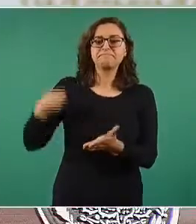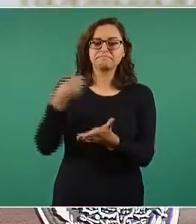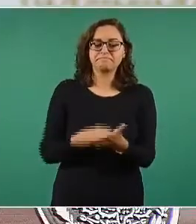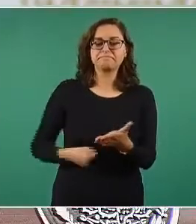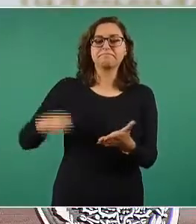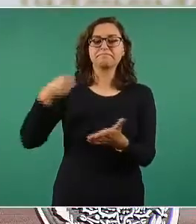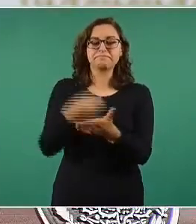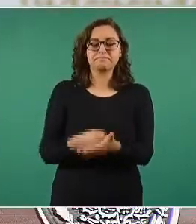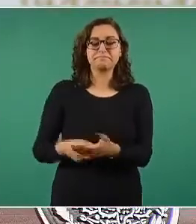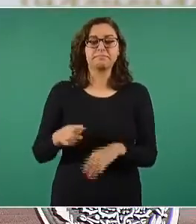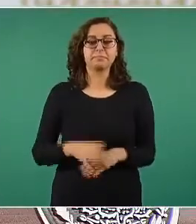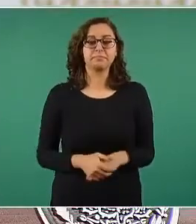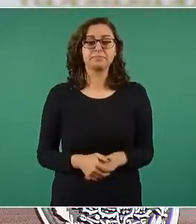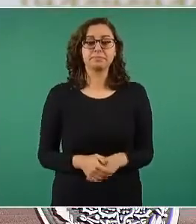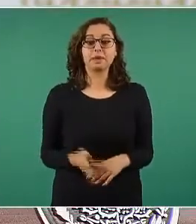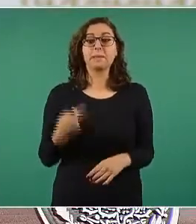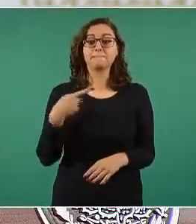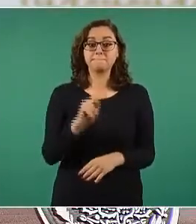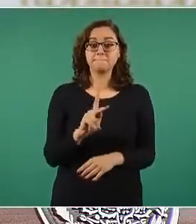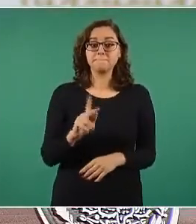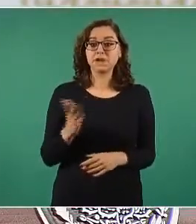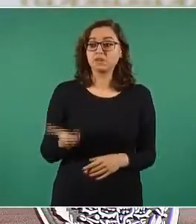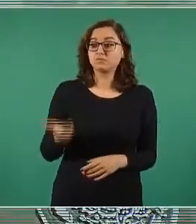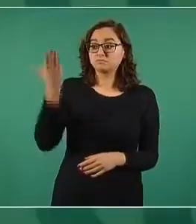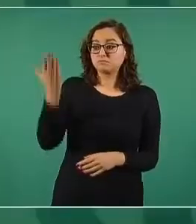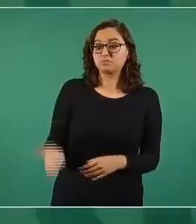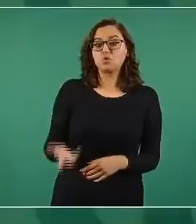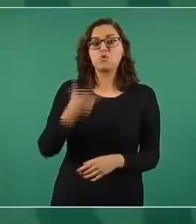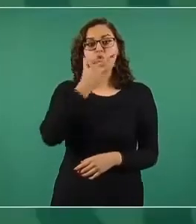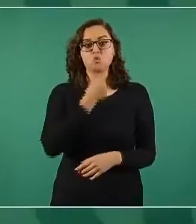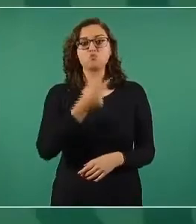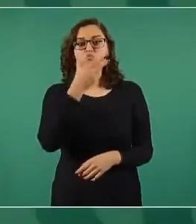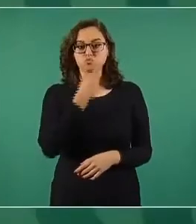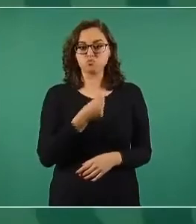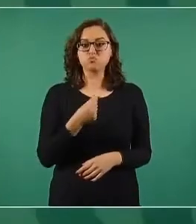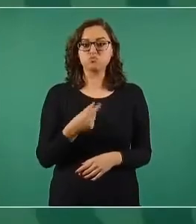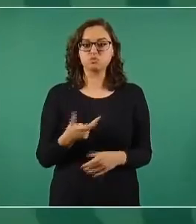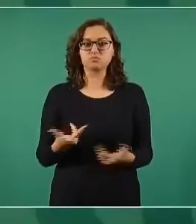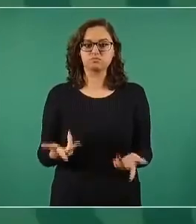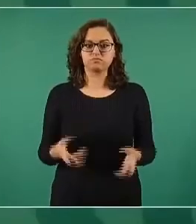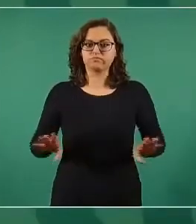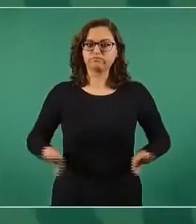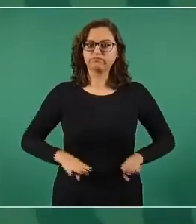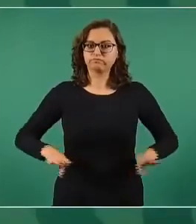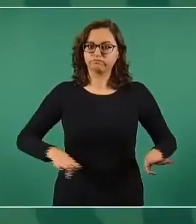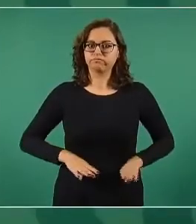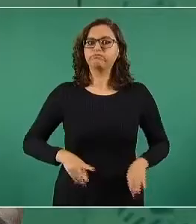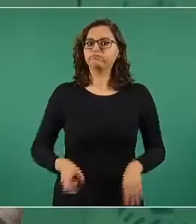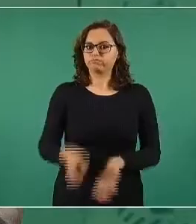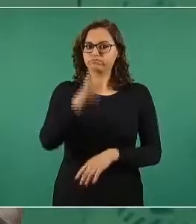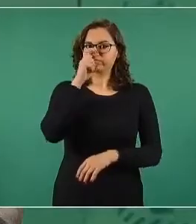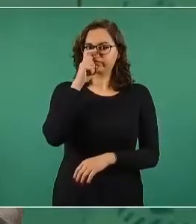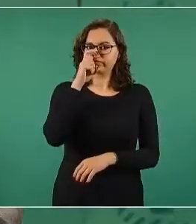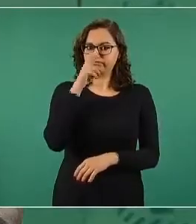Pero era un hombre de nervio y de prestigio, de mucho temperamento.